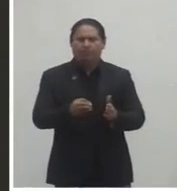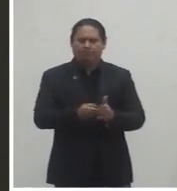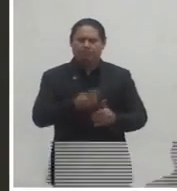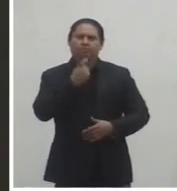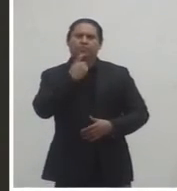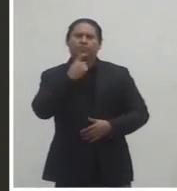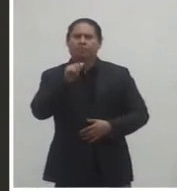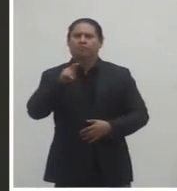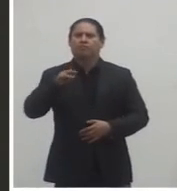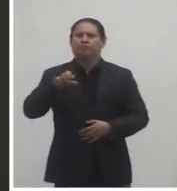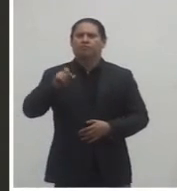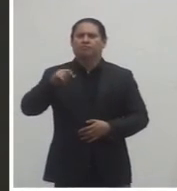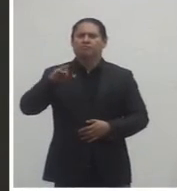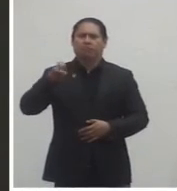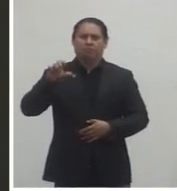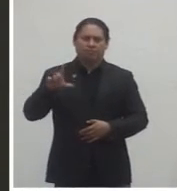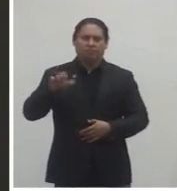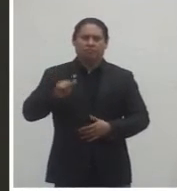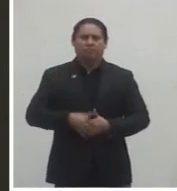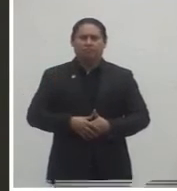Manuel López Obrador.